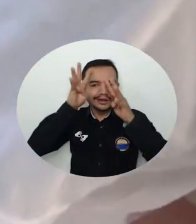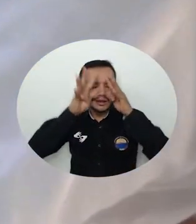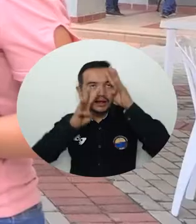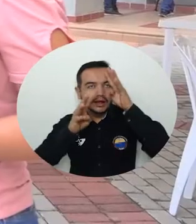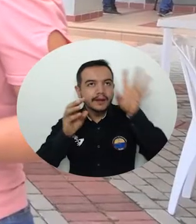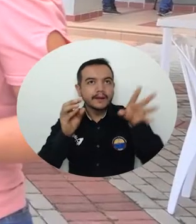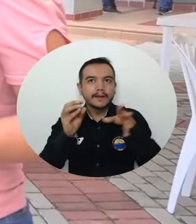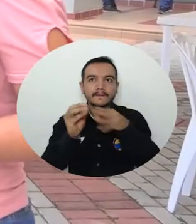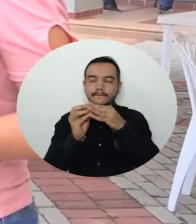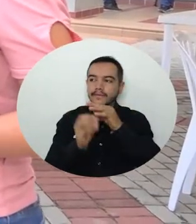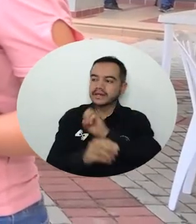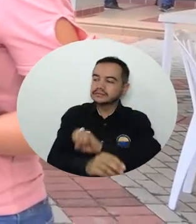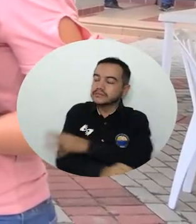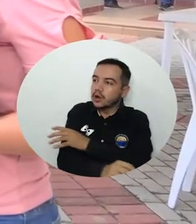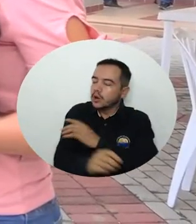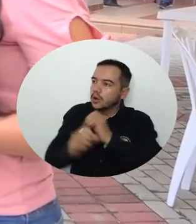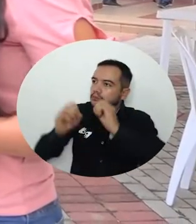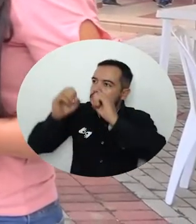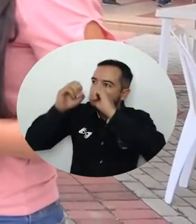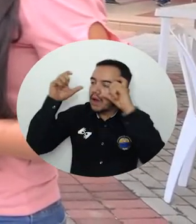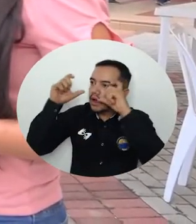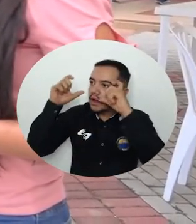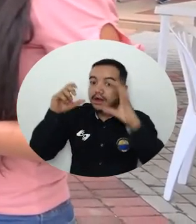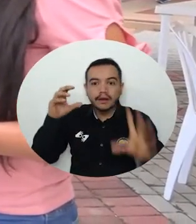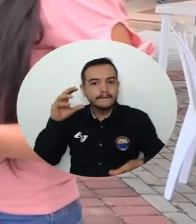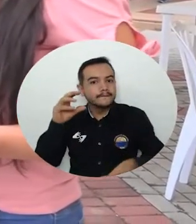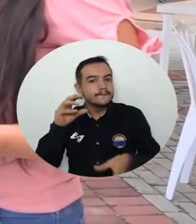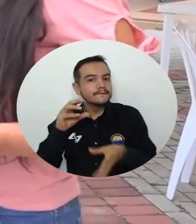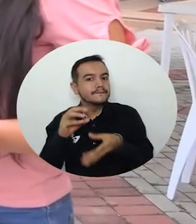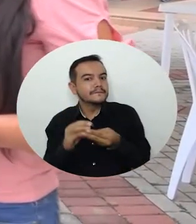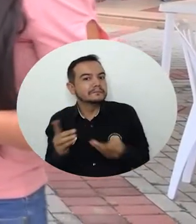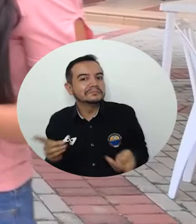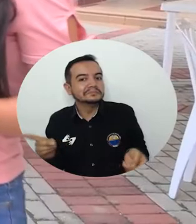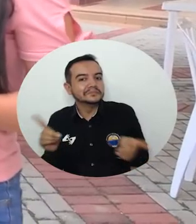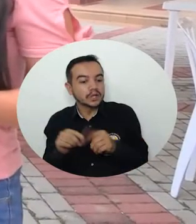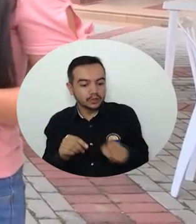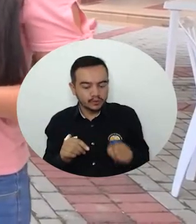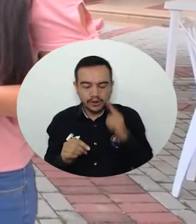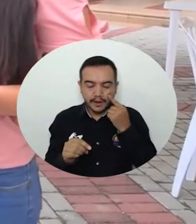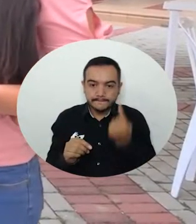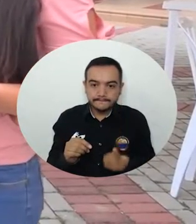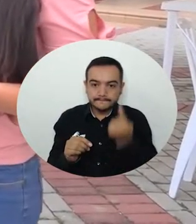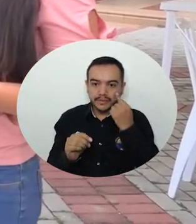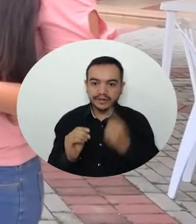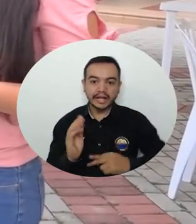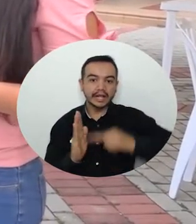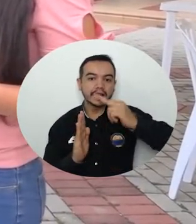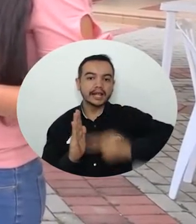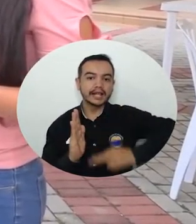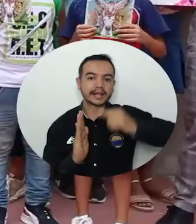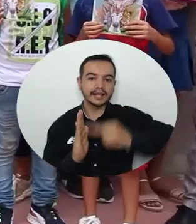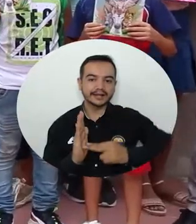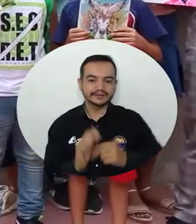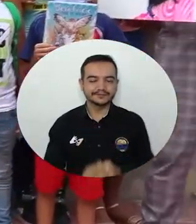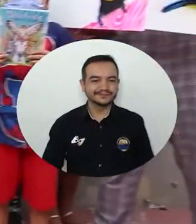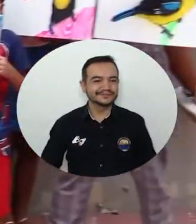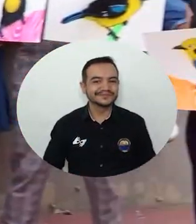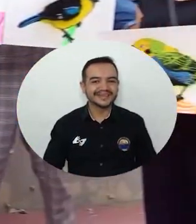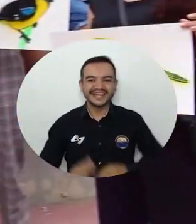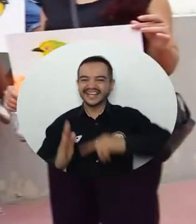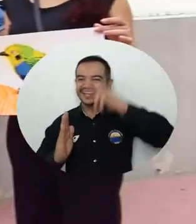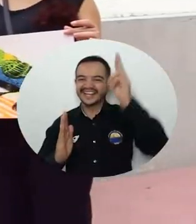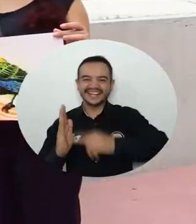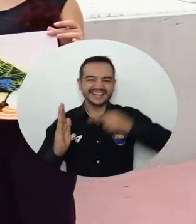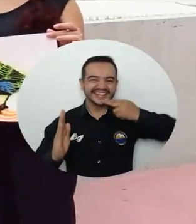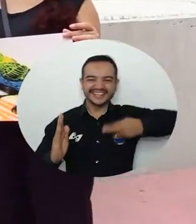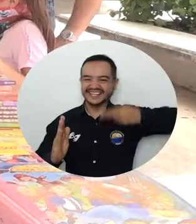de asombro y les permite tener un primer contacto agradable con la lectura.